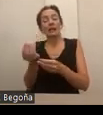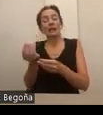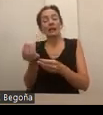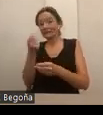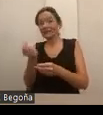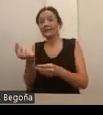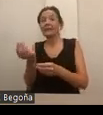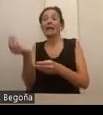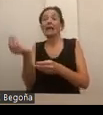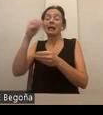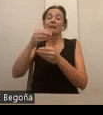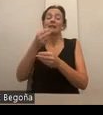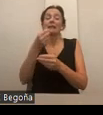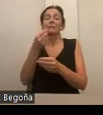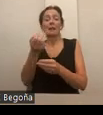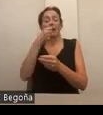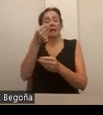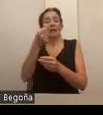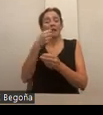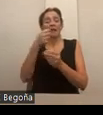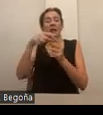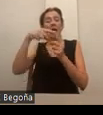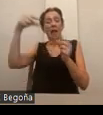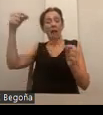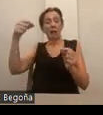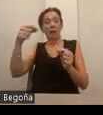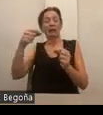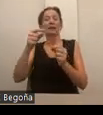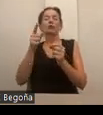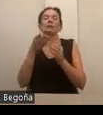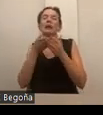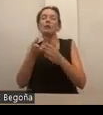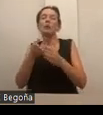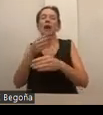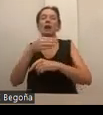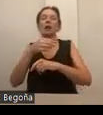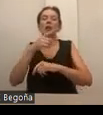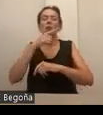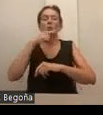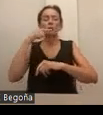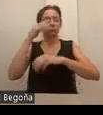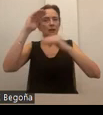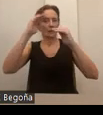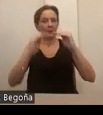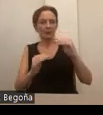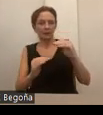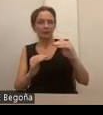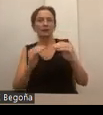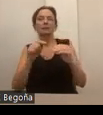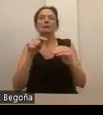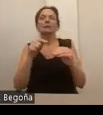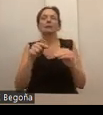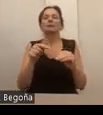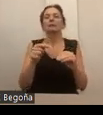conseguimos disminuir tanto la glucemia, es decir, es más fácil el control en estos pacientes diabéticos de su glucosa, a lo mejor no necesitamos tanto